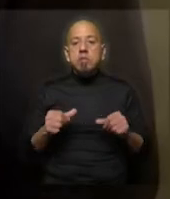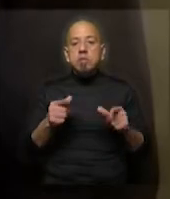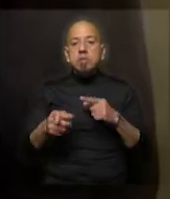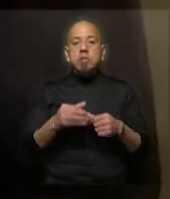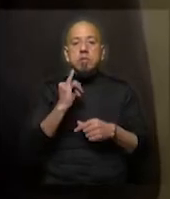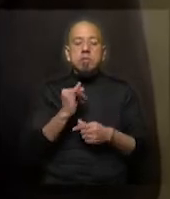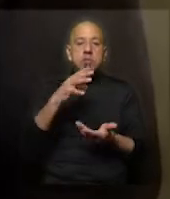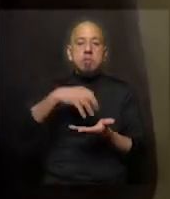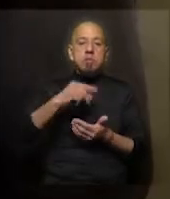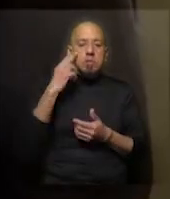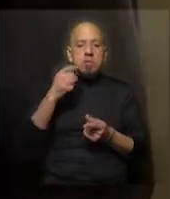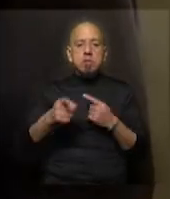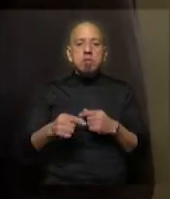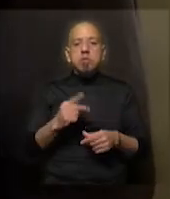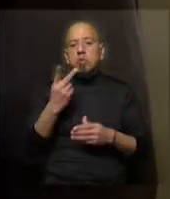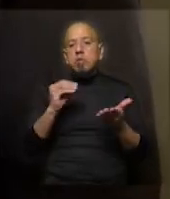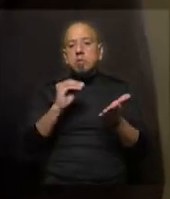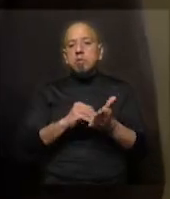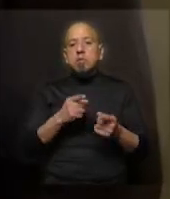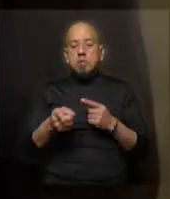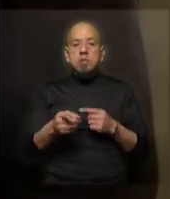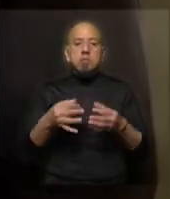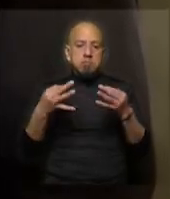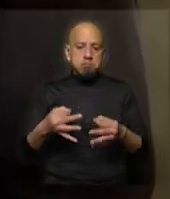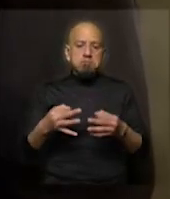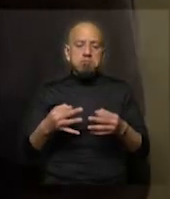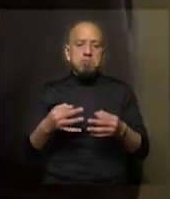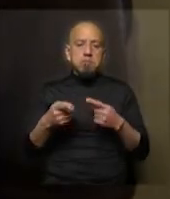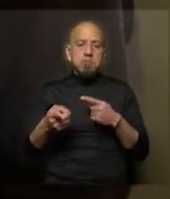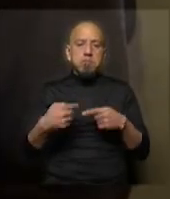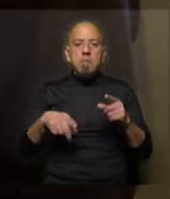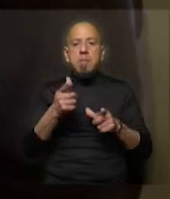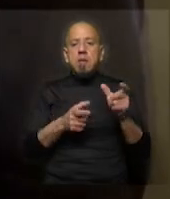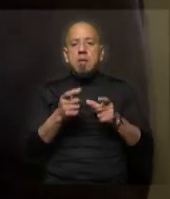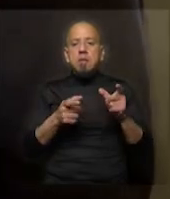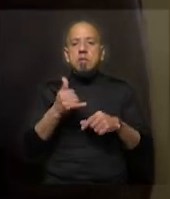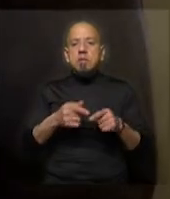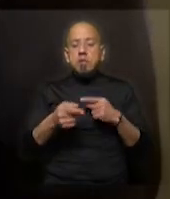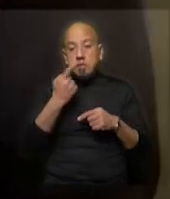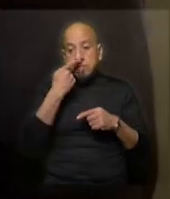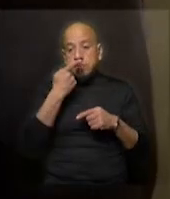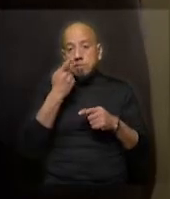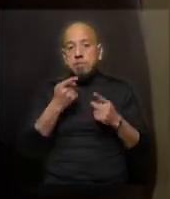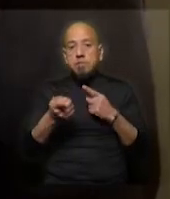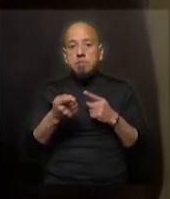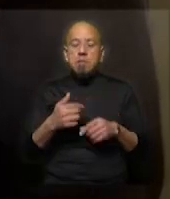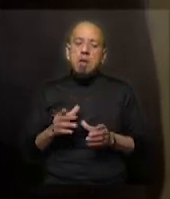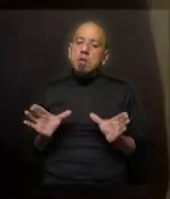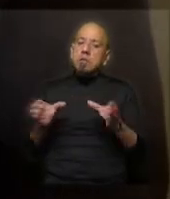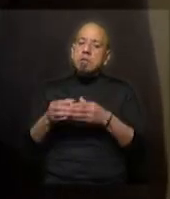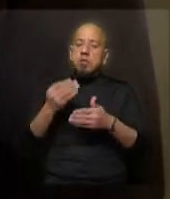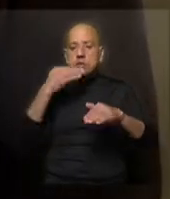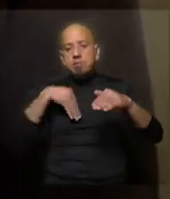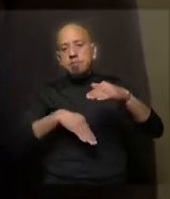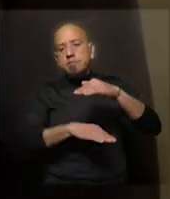en inmigrantes nos fue muy bien tocamos un par de veces ahí las dos veces estuvo estuvo muy bien de público inmigrantes tiene algo interesante es chiquito es un